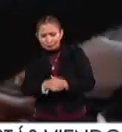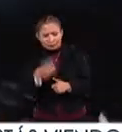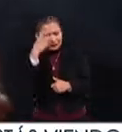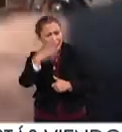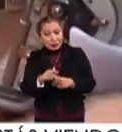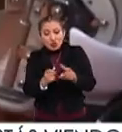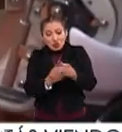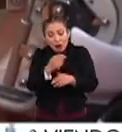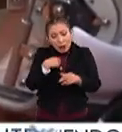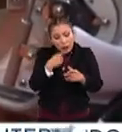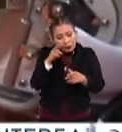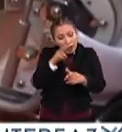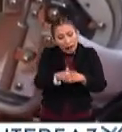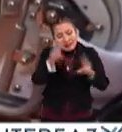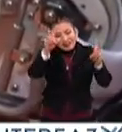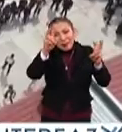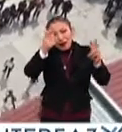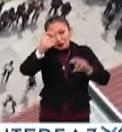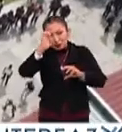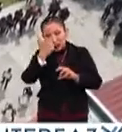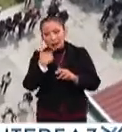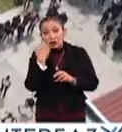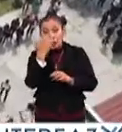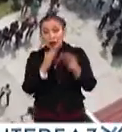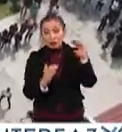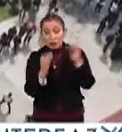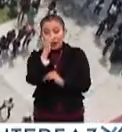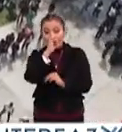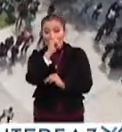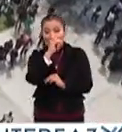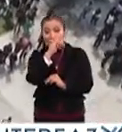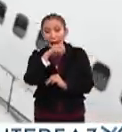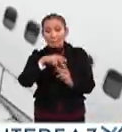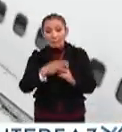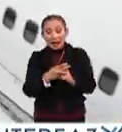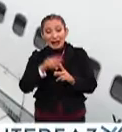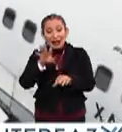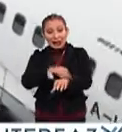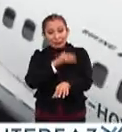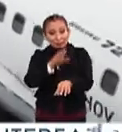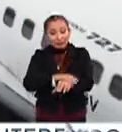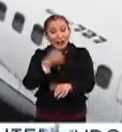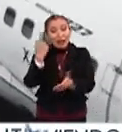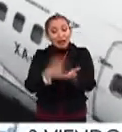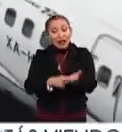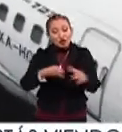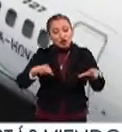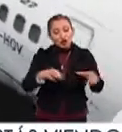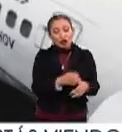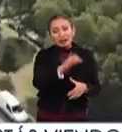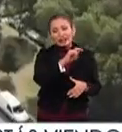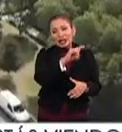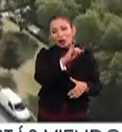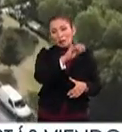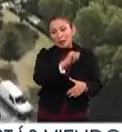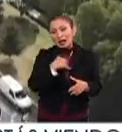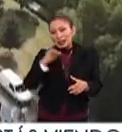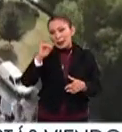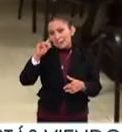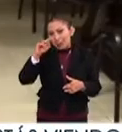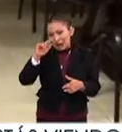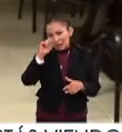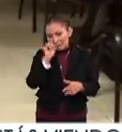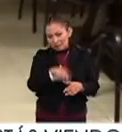y emergentes en cuestiones espaciales. La Escuela Superior de Ingeniería Mecánica y Eléctrica en la Unidad Ticomán del Instituto